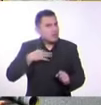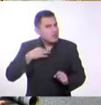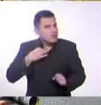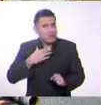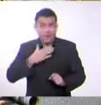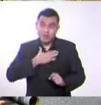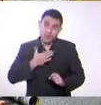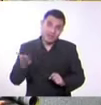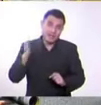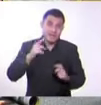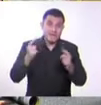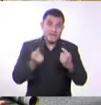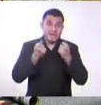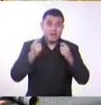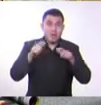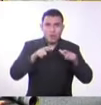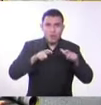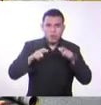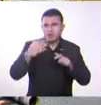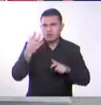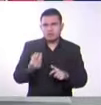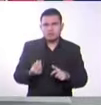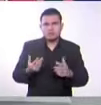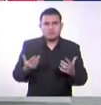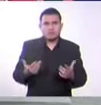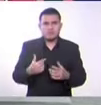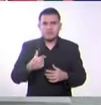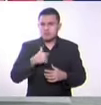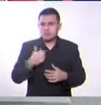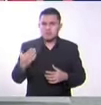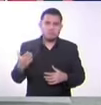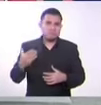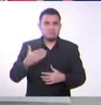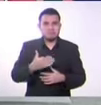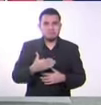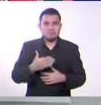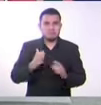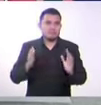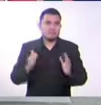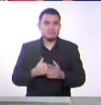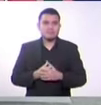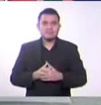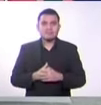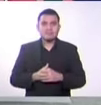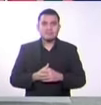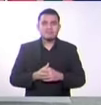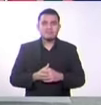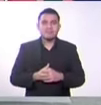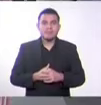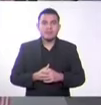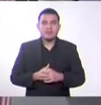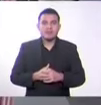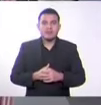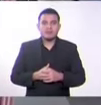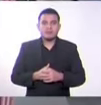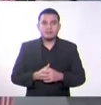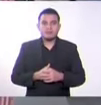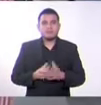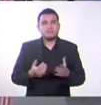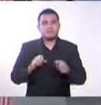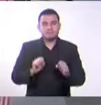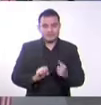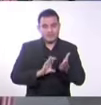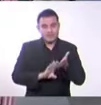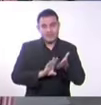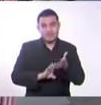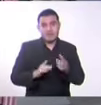cumpleaños el mismo día. El mismo día y yo llego. Ok, qué bueno, eso es bueno, pero no vas a poder comprar el regalo. Eso